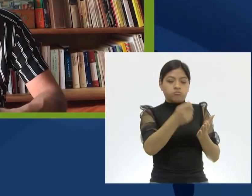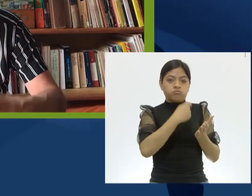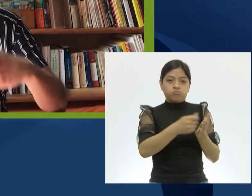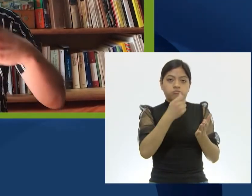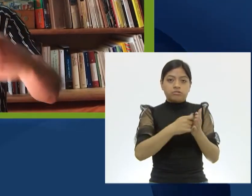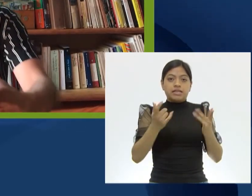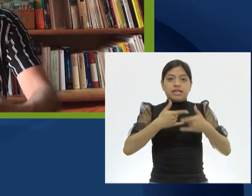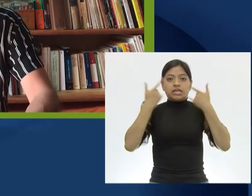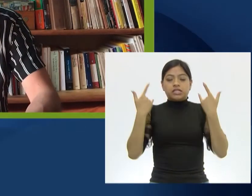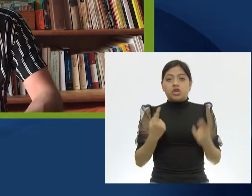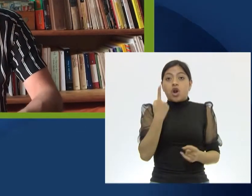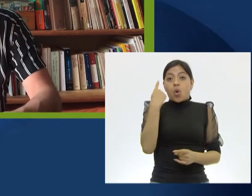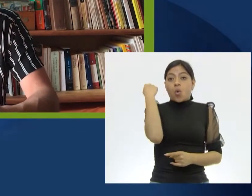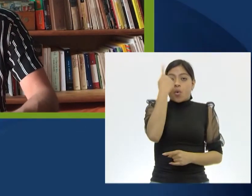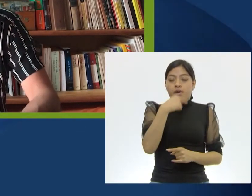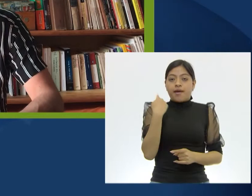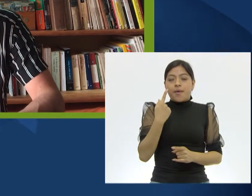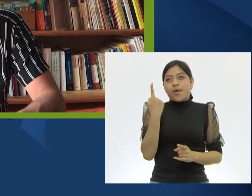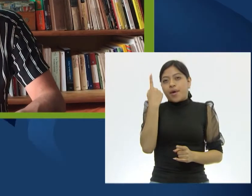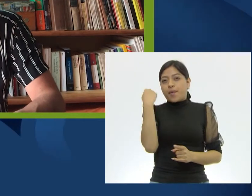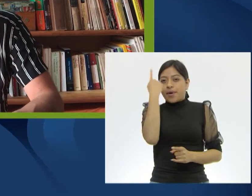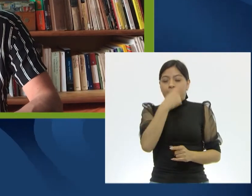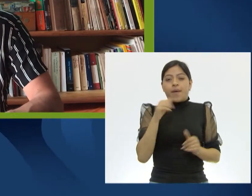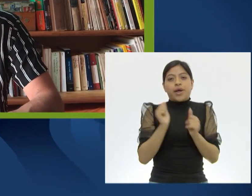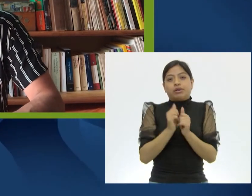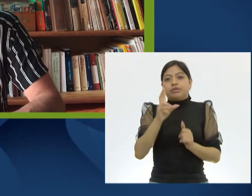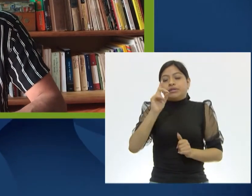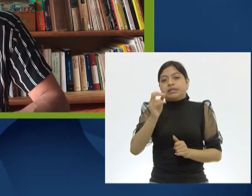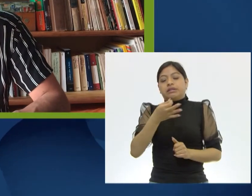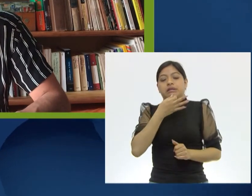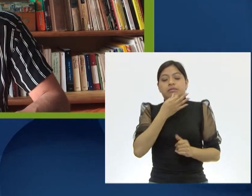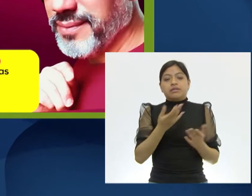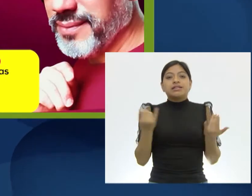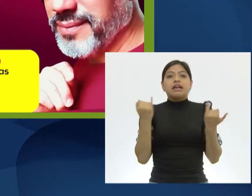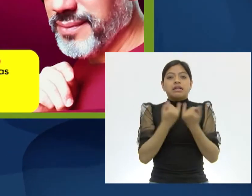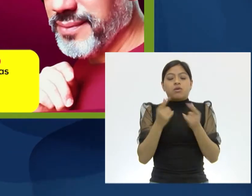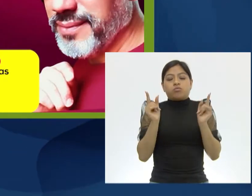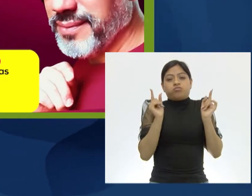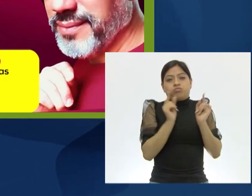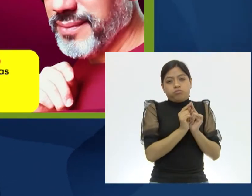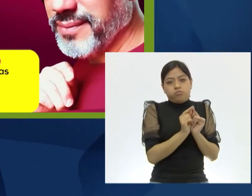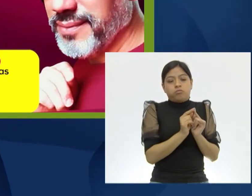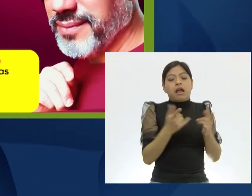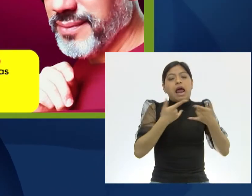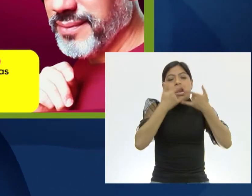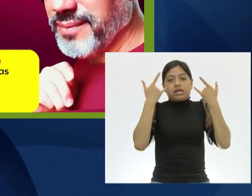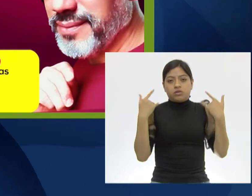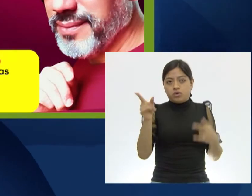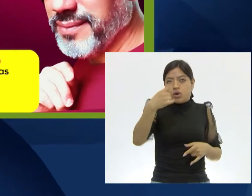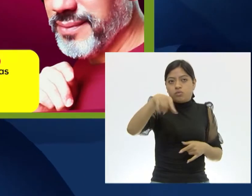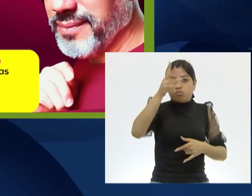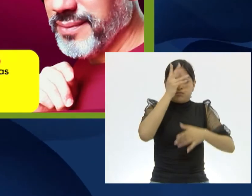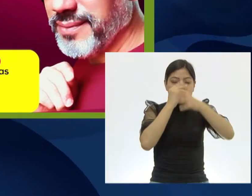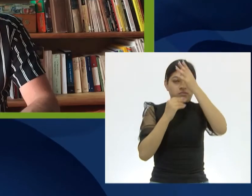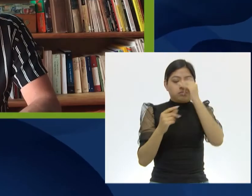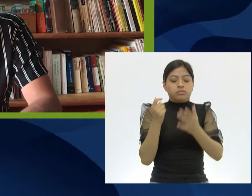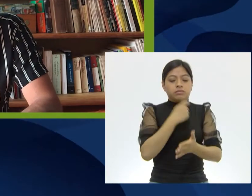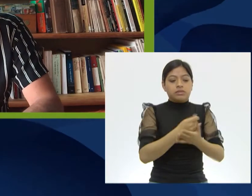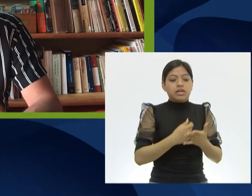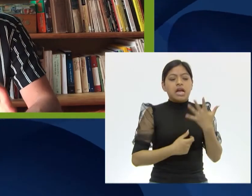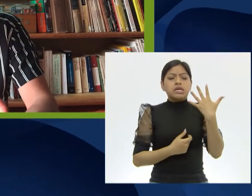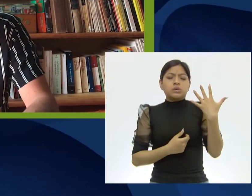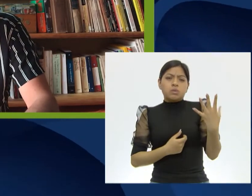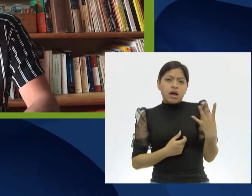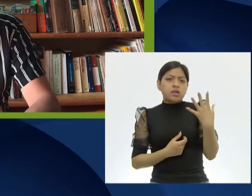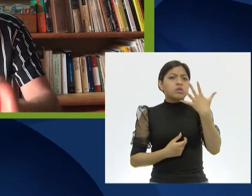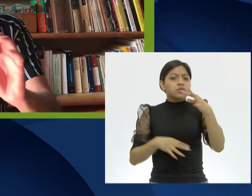de escena. Y también estoy dando un taller de microdramaturgia, obras pequeñas de 4 o 5 hojas que, digamos,